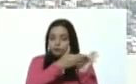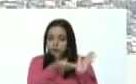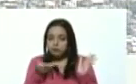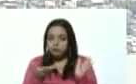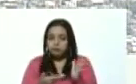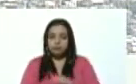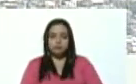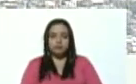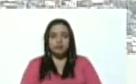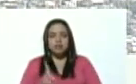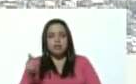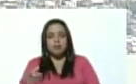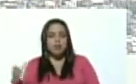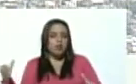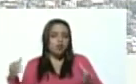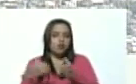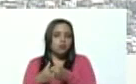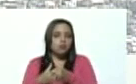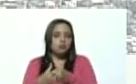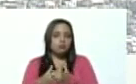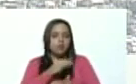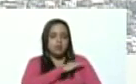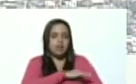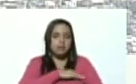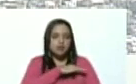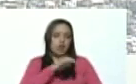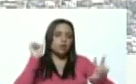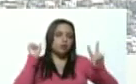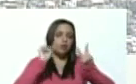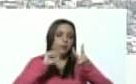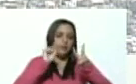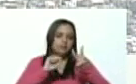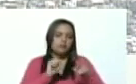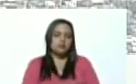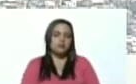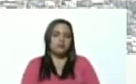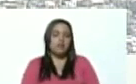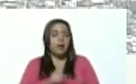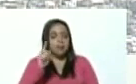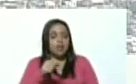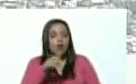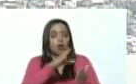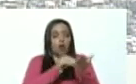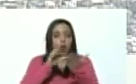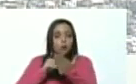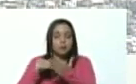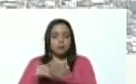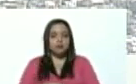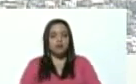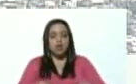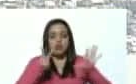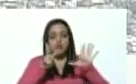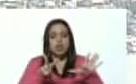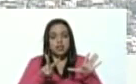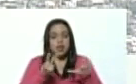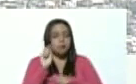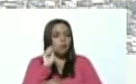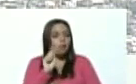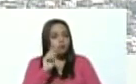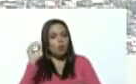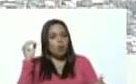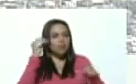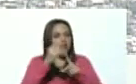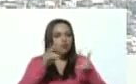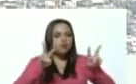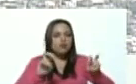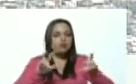Ustedes, brigadistas de la misión Somos Venezuela, tomen nota de las 7 vértices, de los 7 vértices